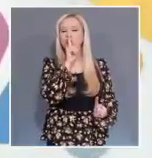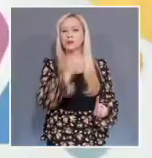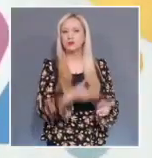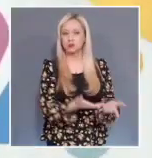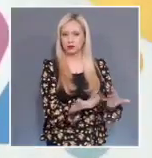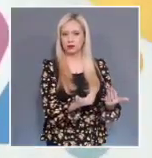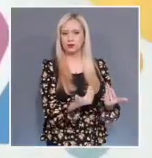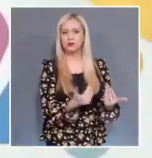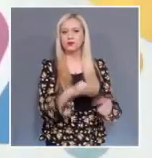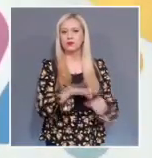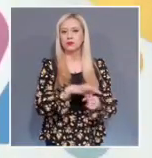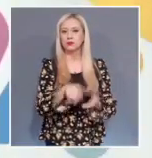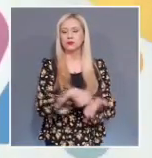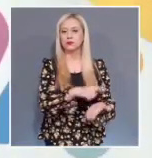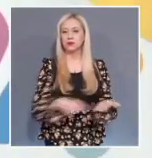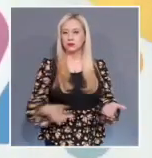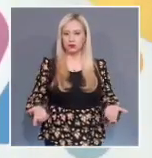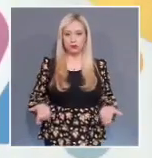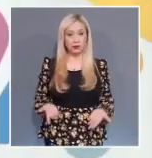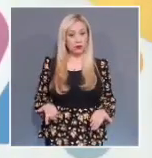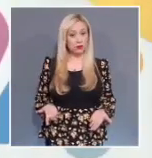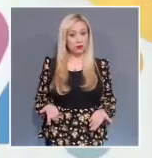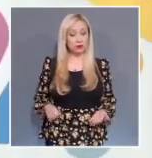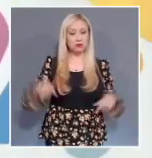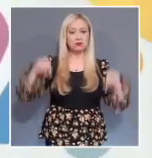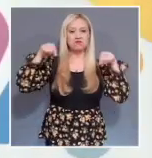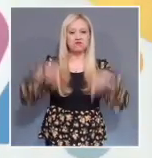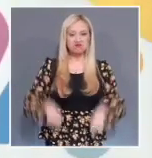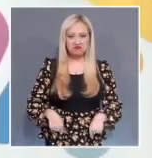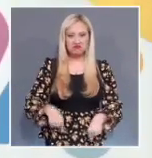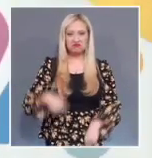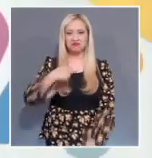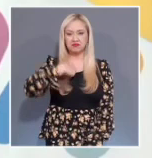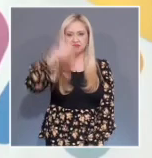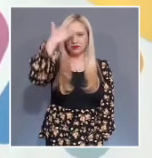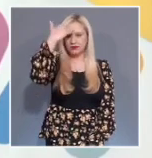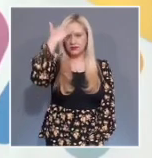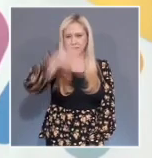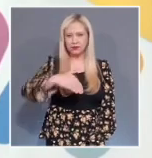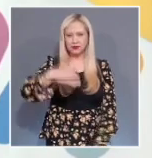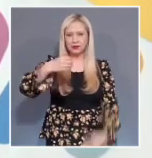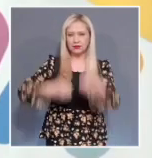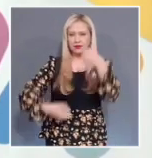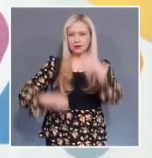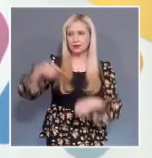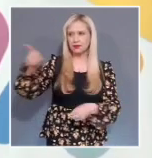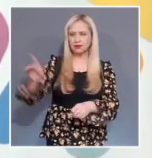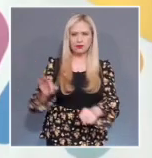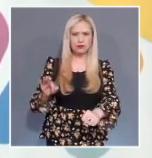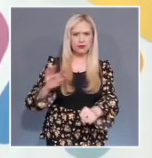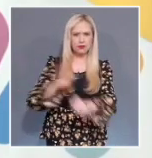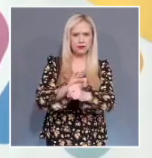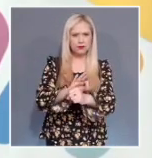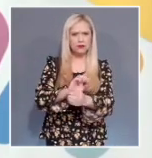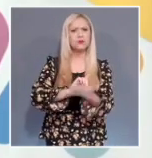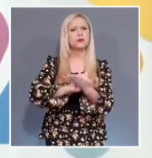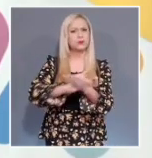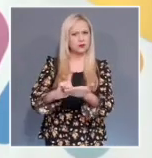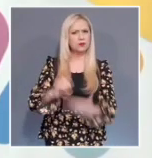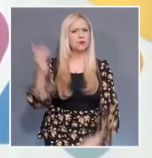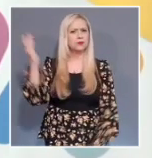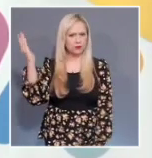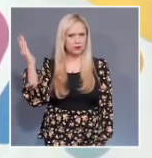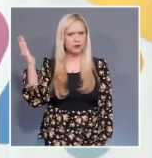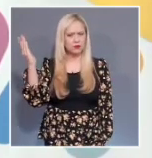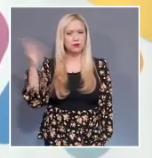la justicia electoral sabemos que los tribunales defienden derechos, pero no pueden erradicar las